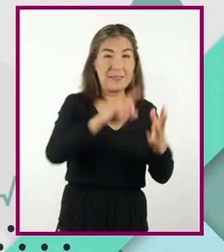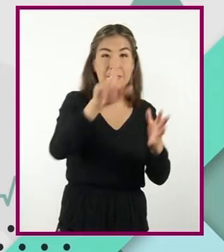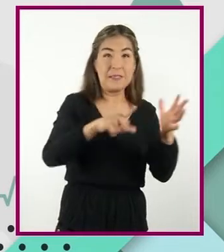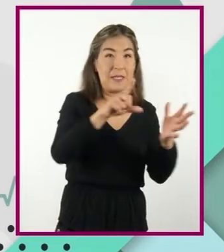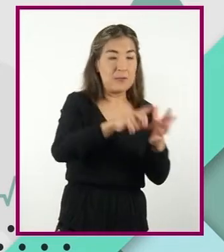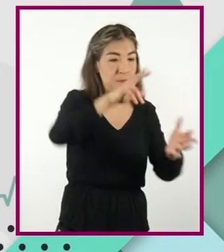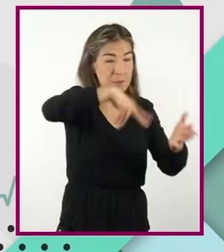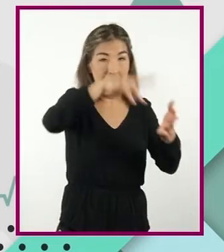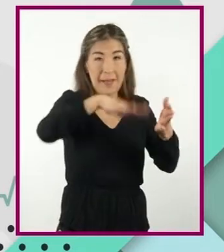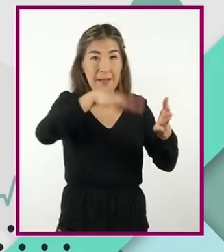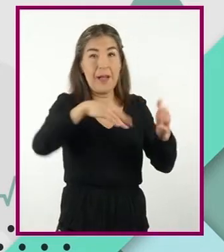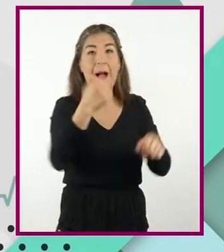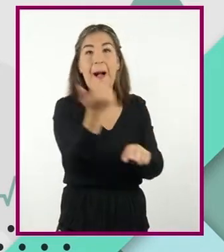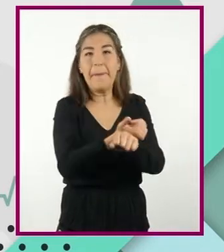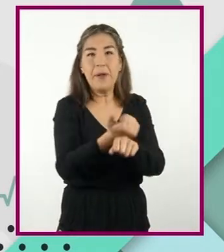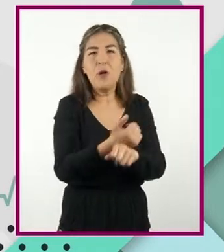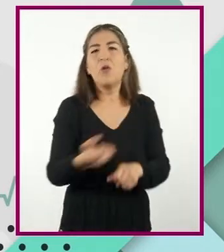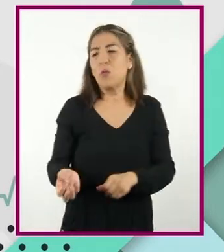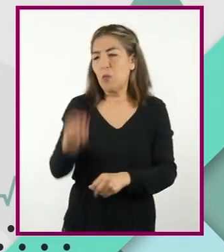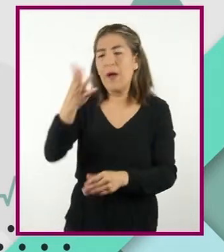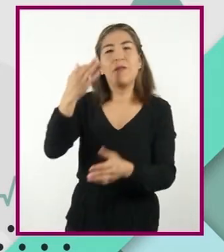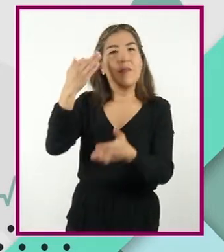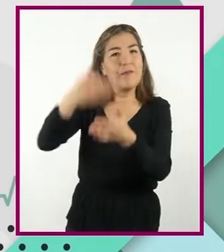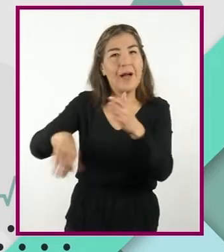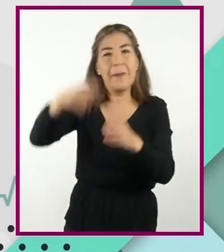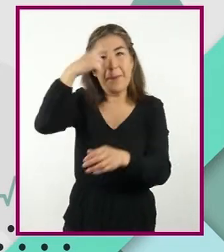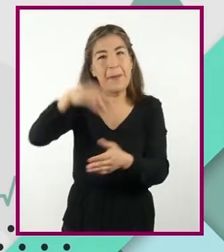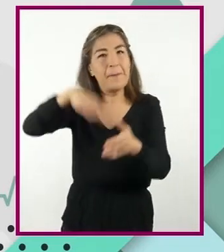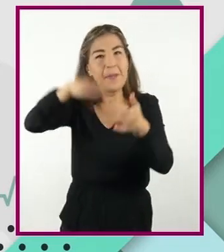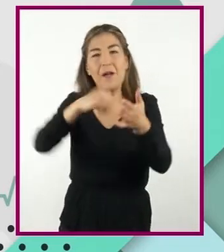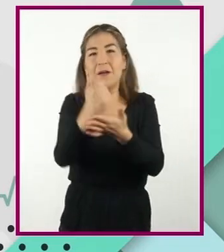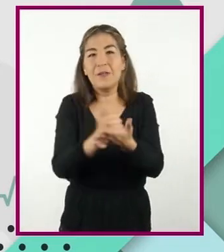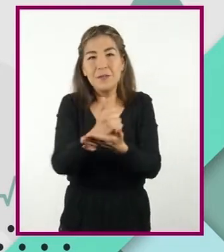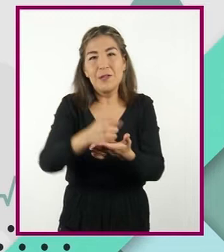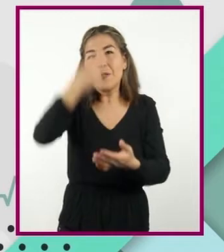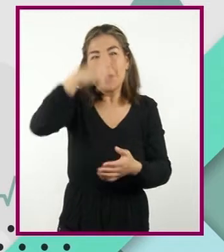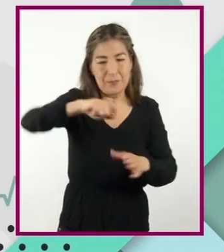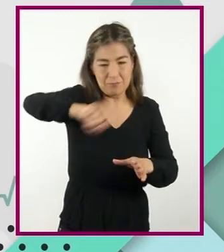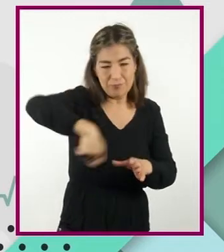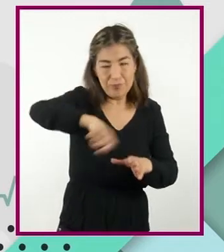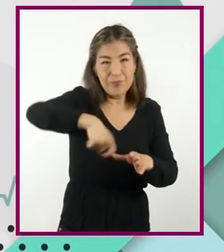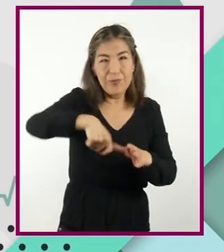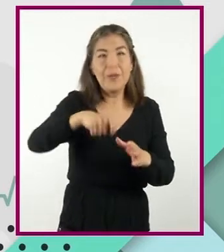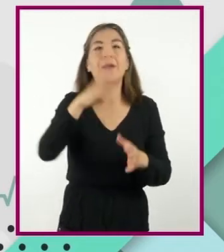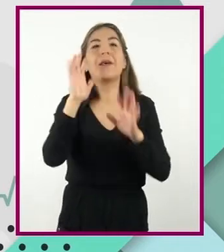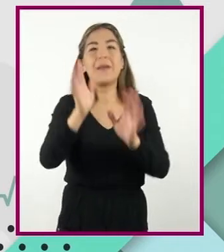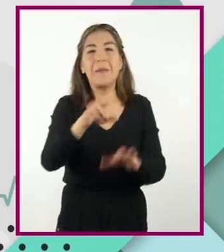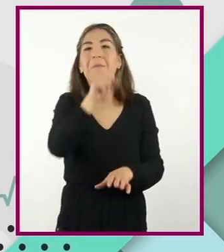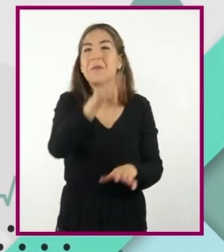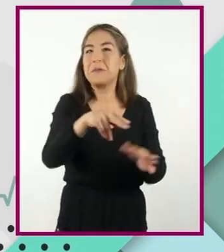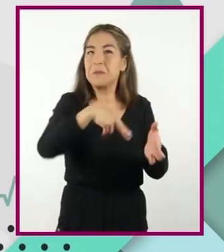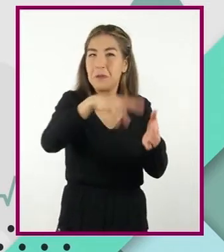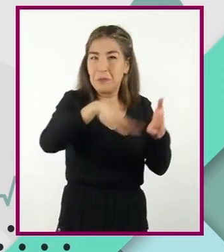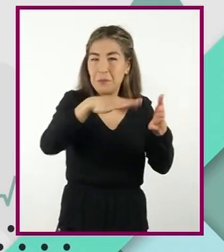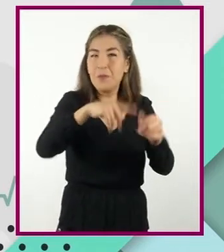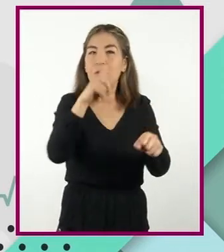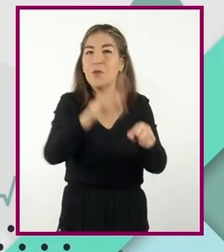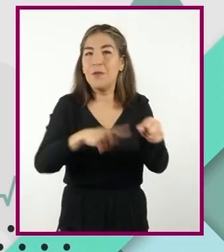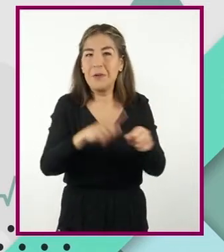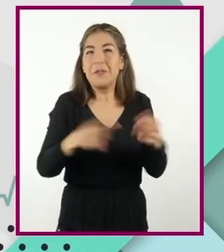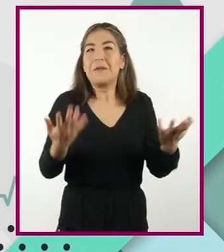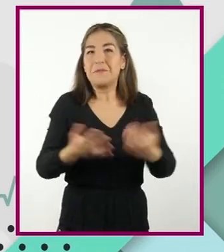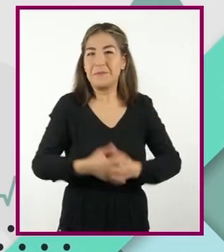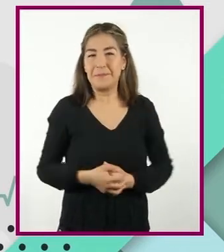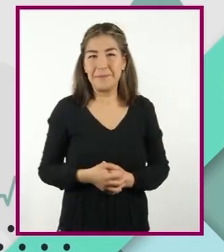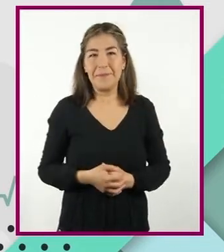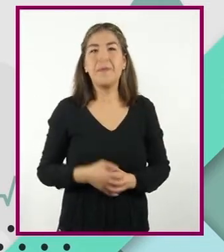¿Qué cantidad de pintura azul se necesita para preparar la mezcla y obtener el mismo tono? ¿Qué